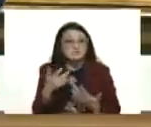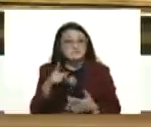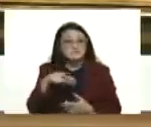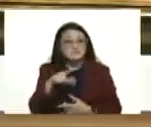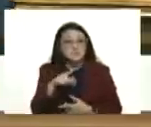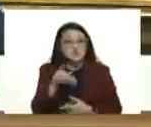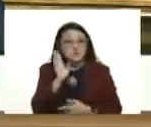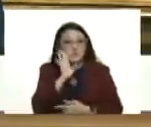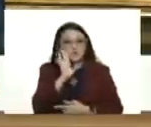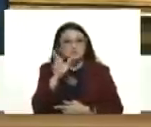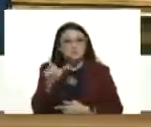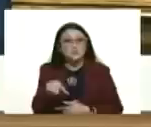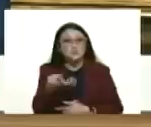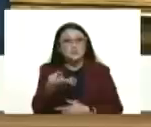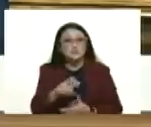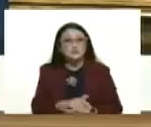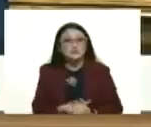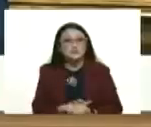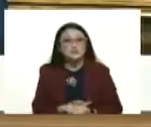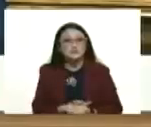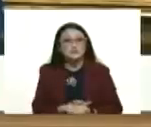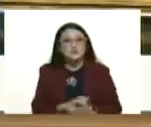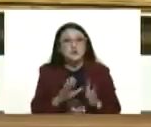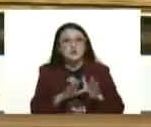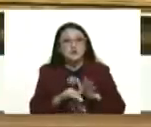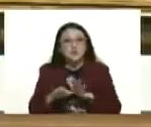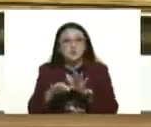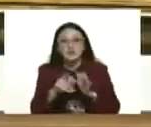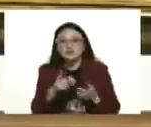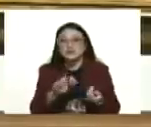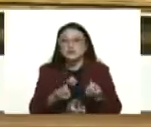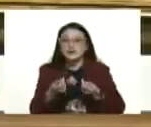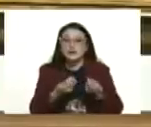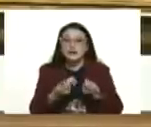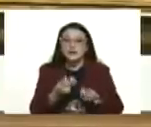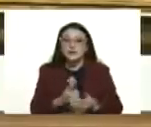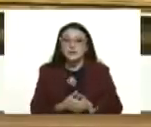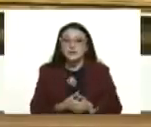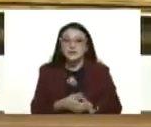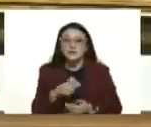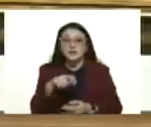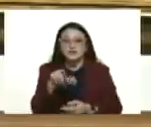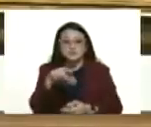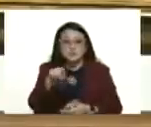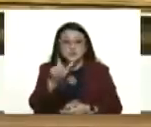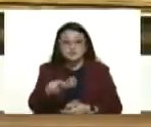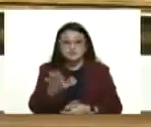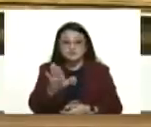como la basura que eres, te robaste ese dinero. Porque son eso, basura.